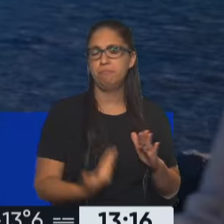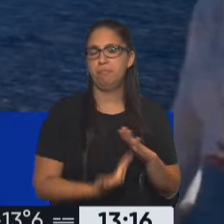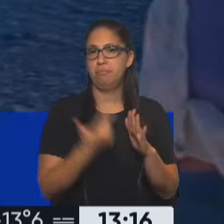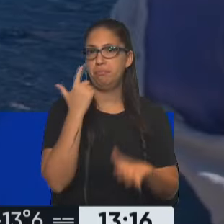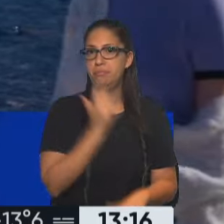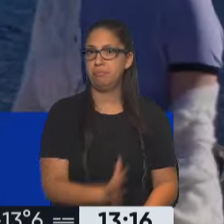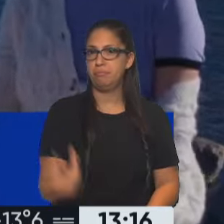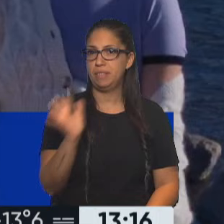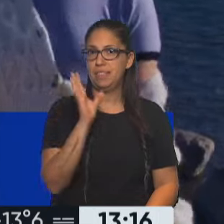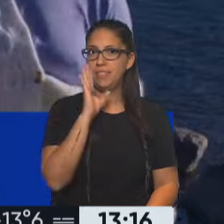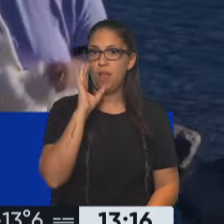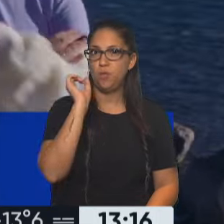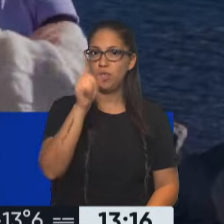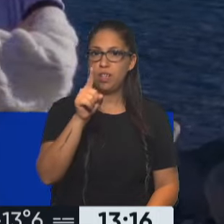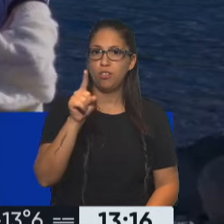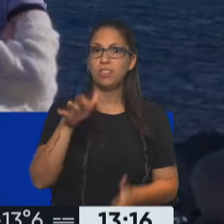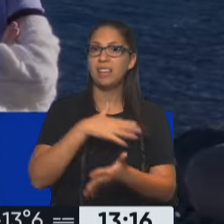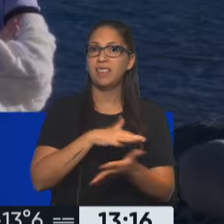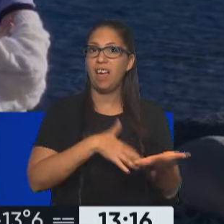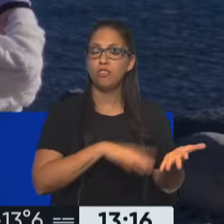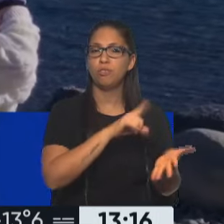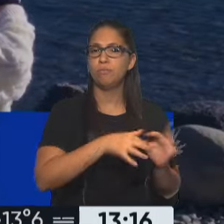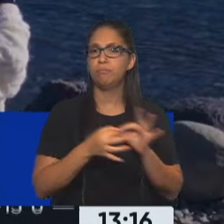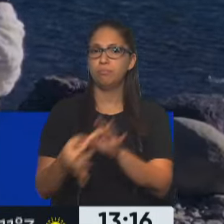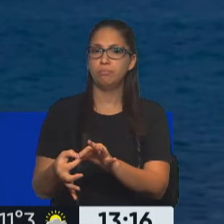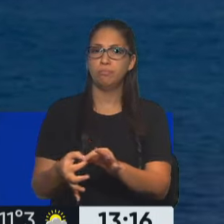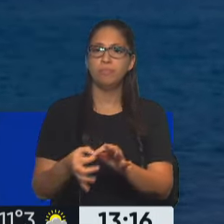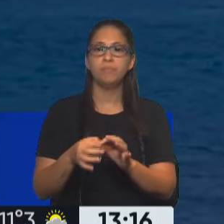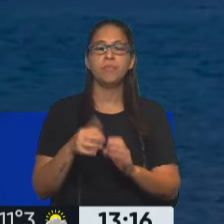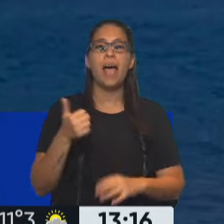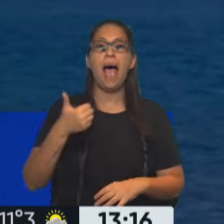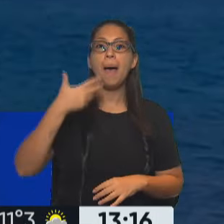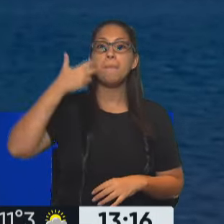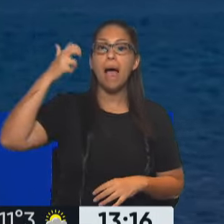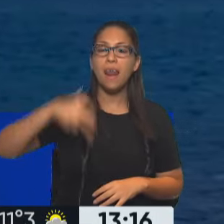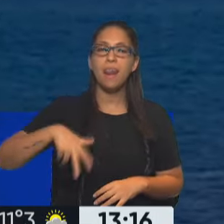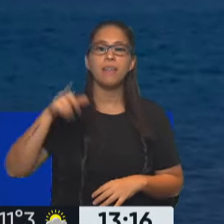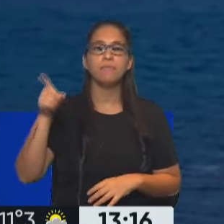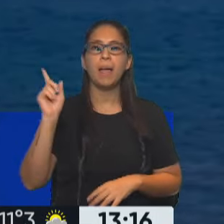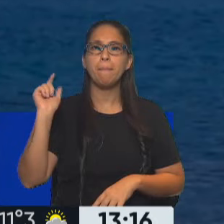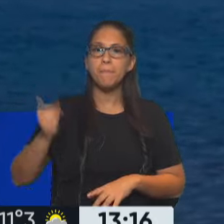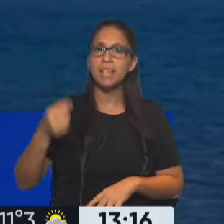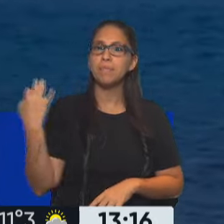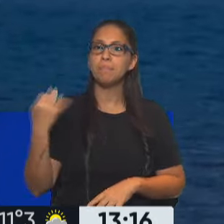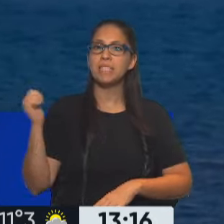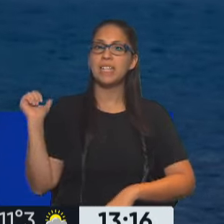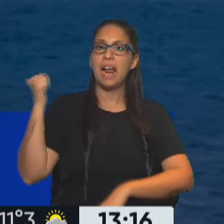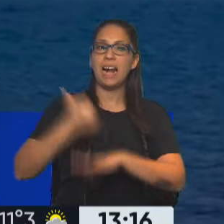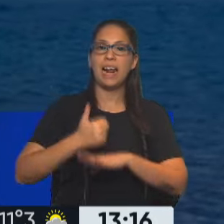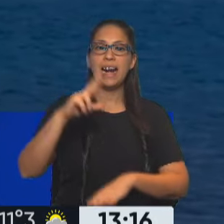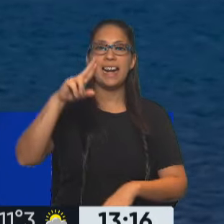suspenso estadounidense. Está Soledad Villamil, Juan Minujín y Alberto Gaman. Y además cuenta con la presencia especial de Matías